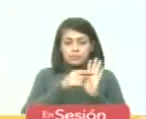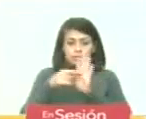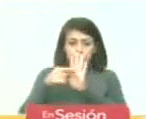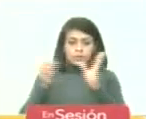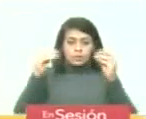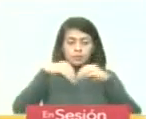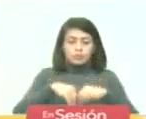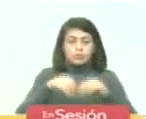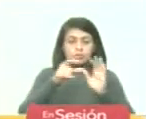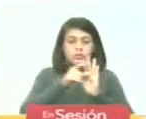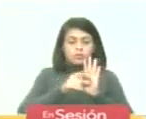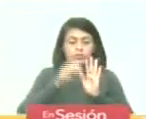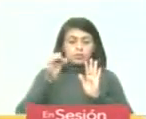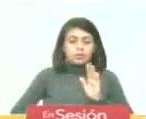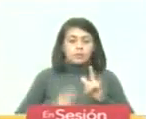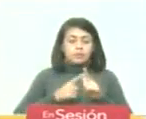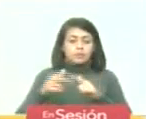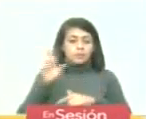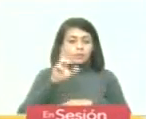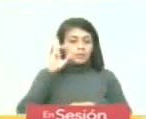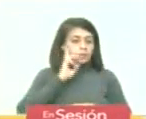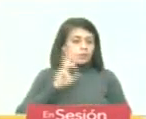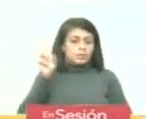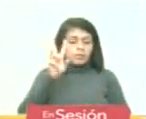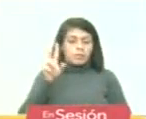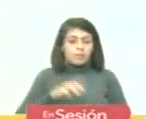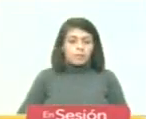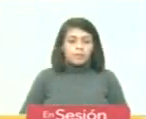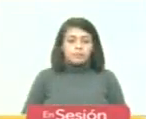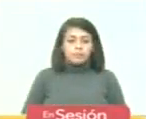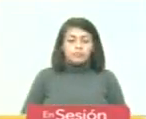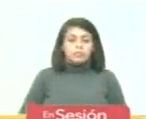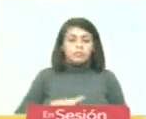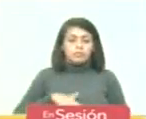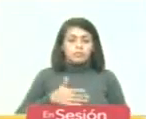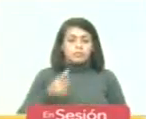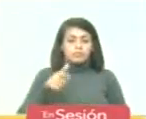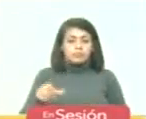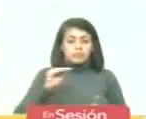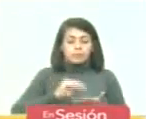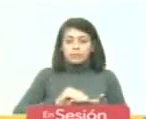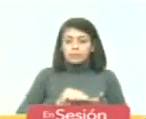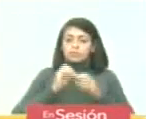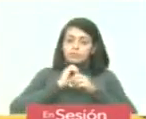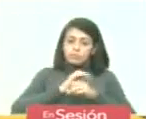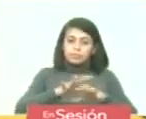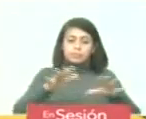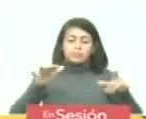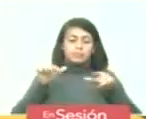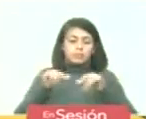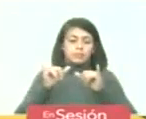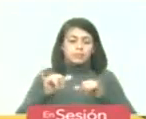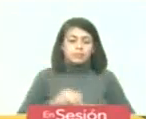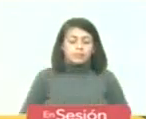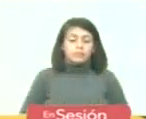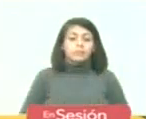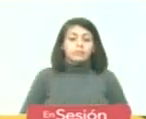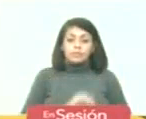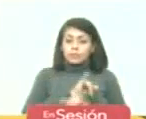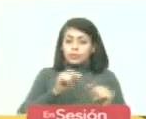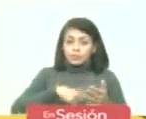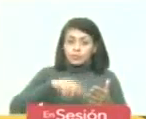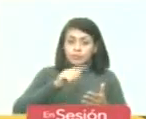acuerdo en la Gaceta Oficial de la República Bolivariana de Venezuela y dar máxima difusión al mismo. Dado,